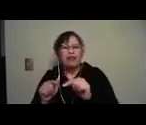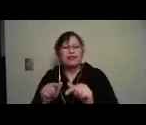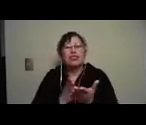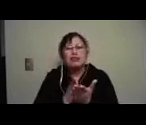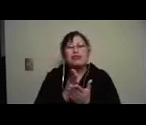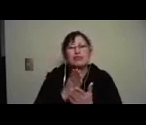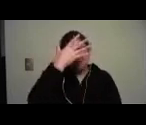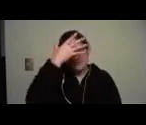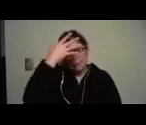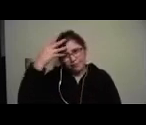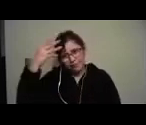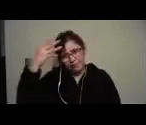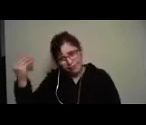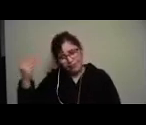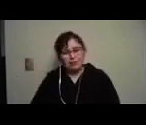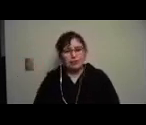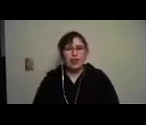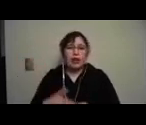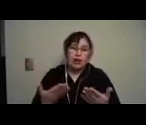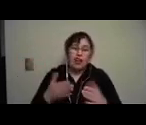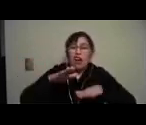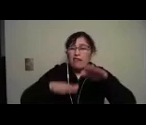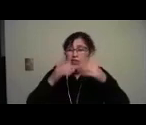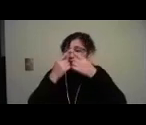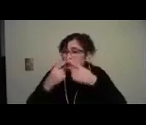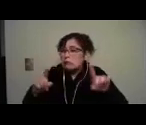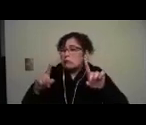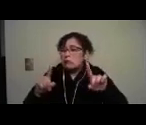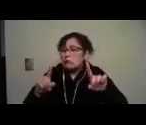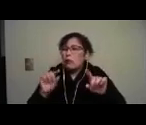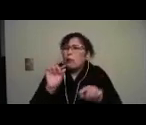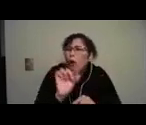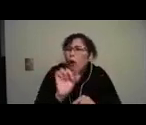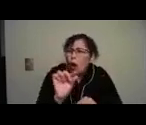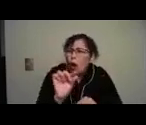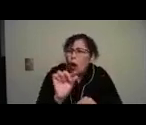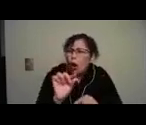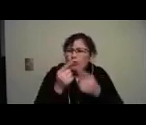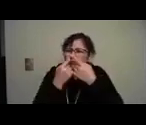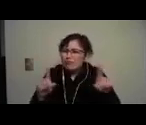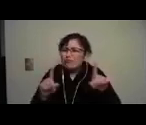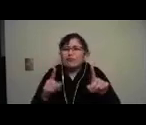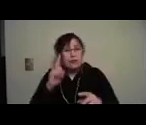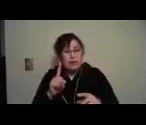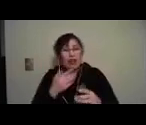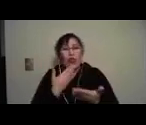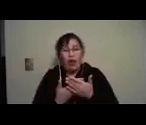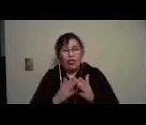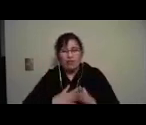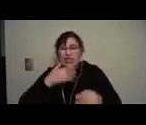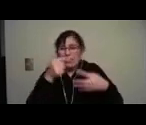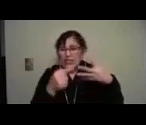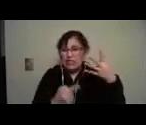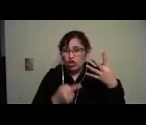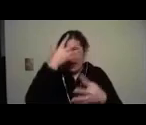deterioro cognitivo propio de la edad, ya que a veces la diferencia es súper sutil, pero cuando los síntomas de la demencia ya